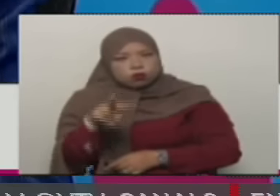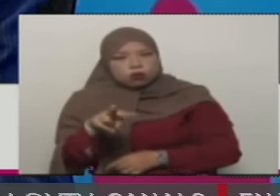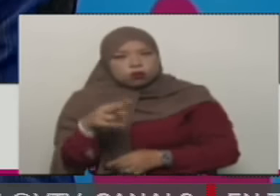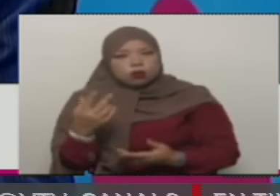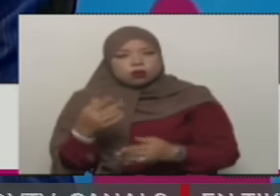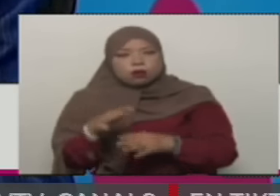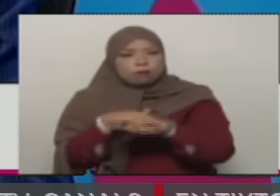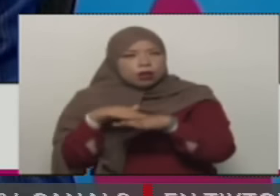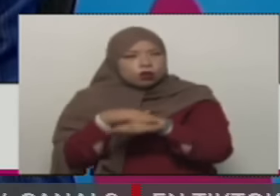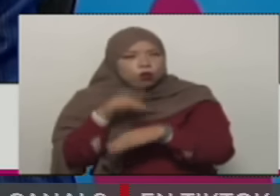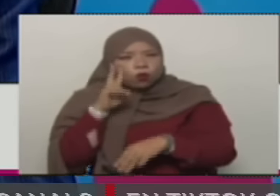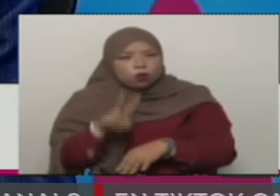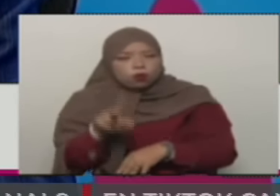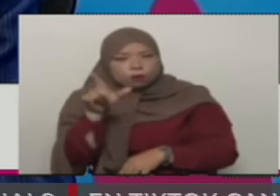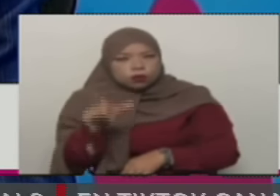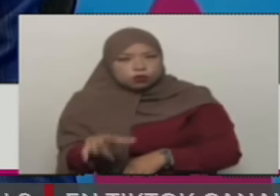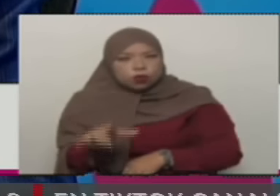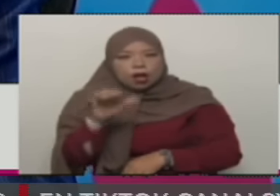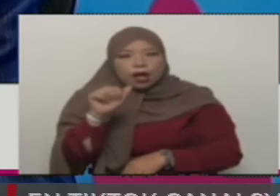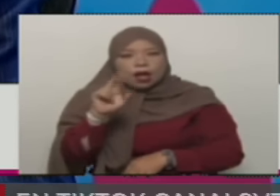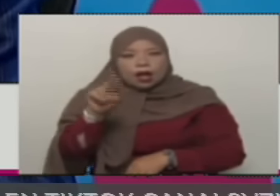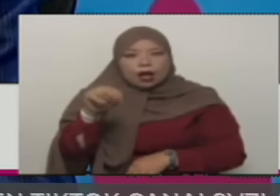había visto.